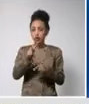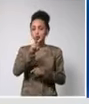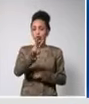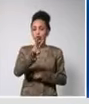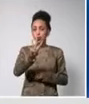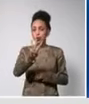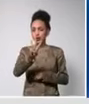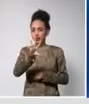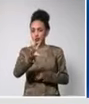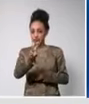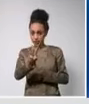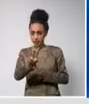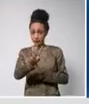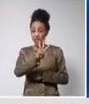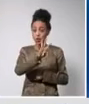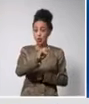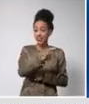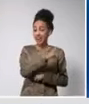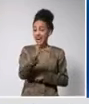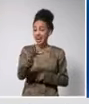a 59 años,